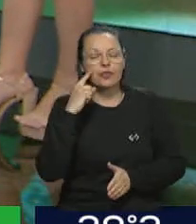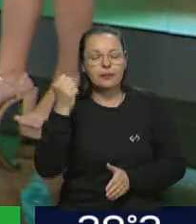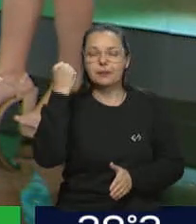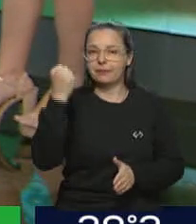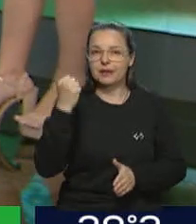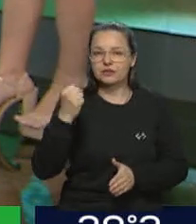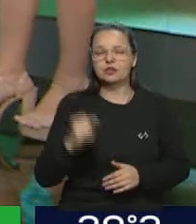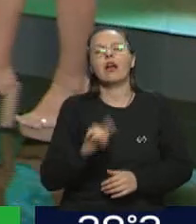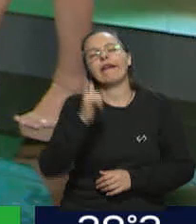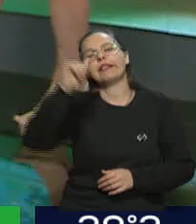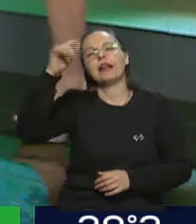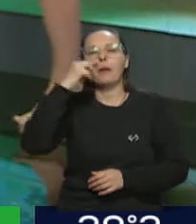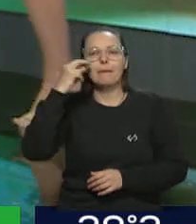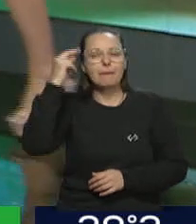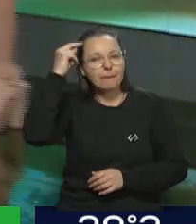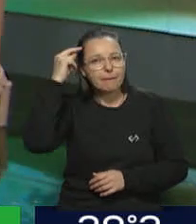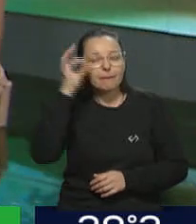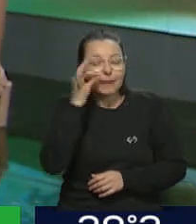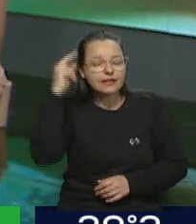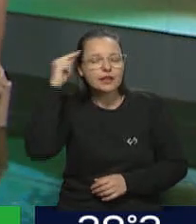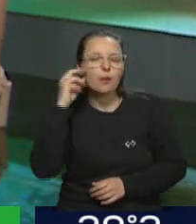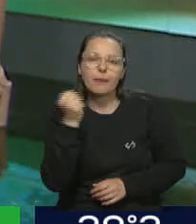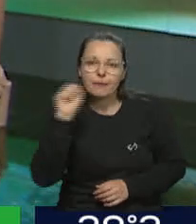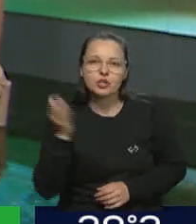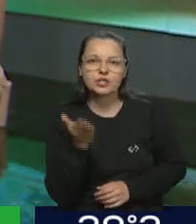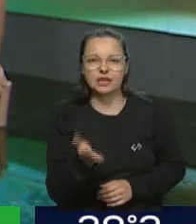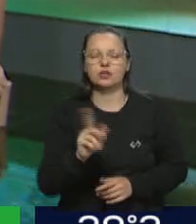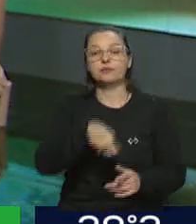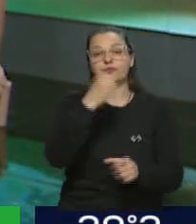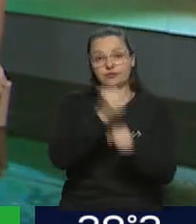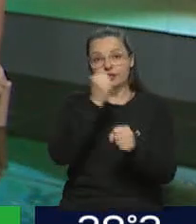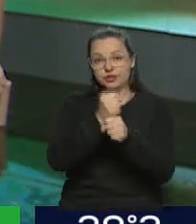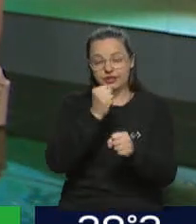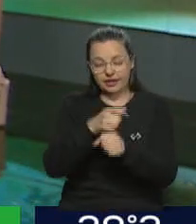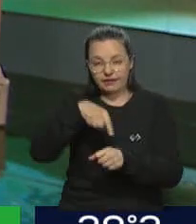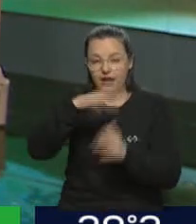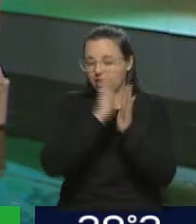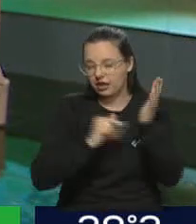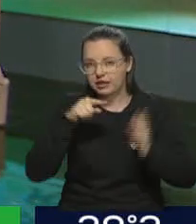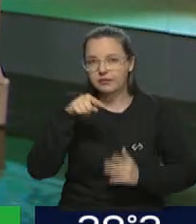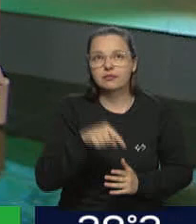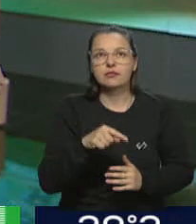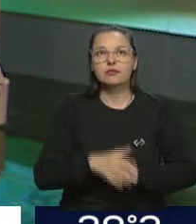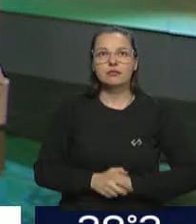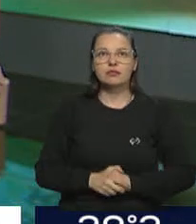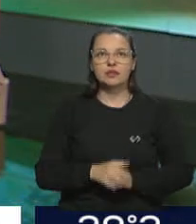nominal anual también del 29%. Los trabajadores en relación de dependencia que ganen en bruto